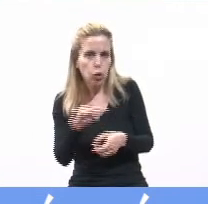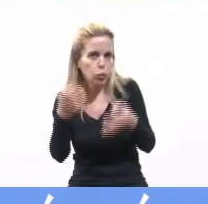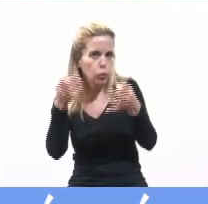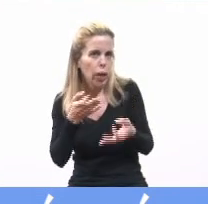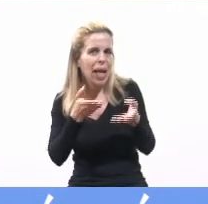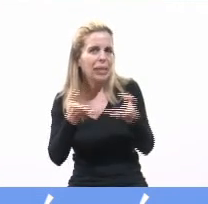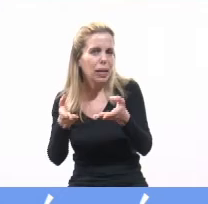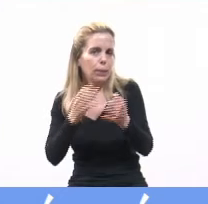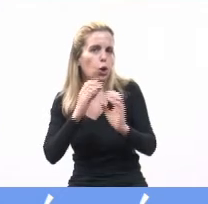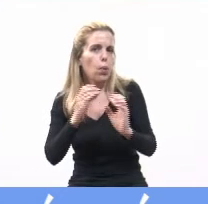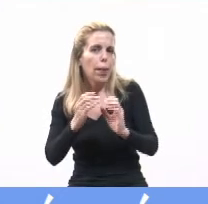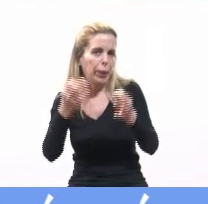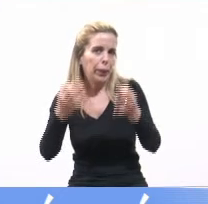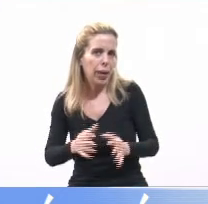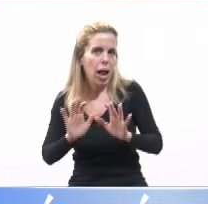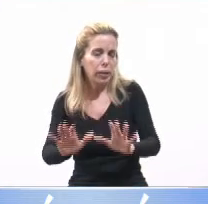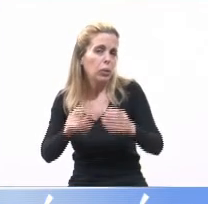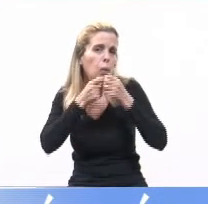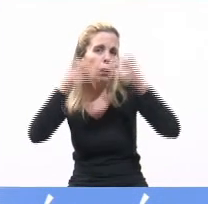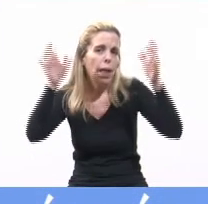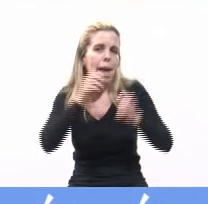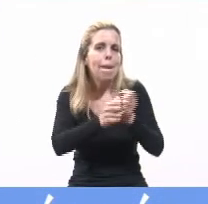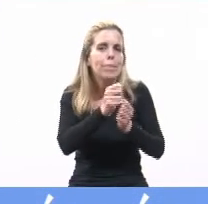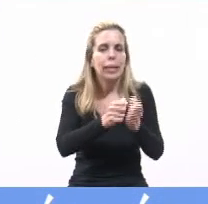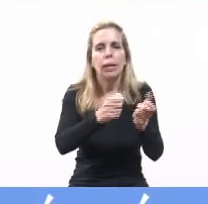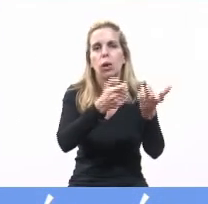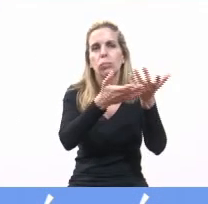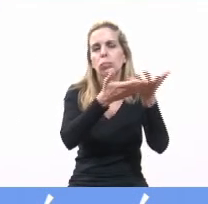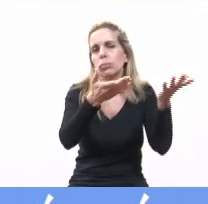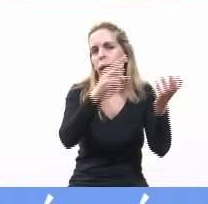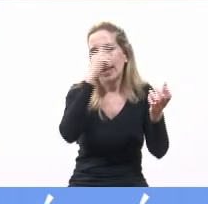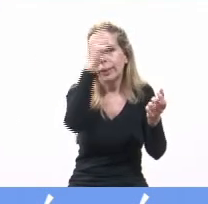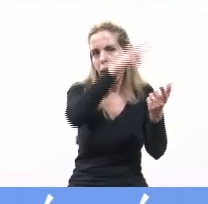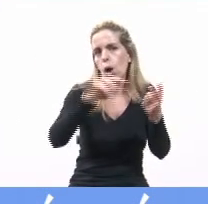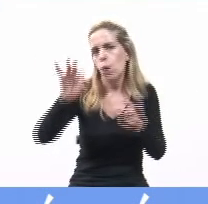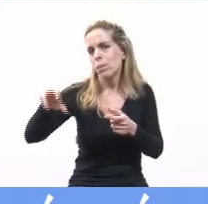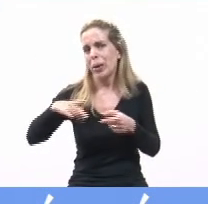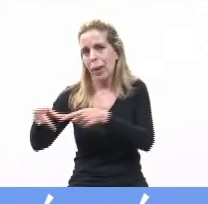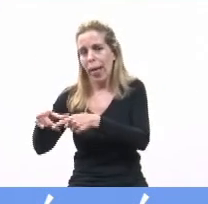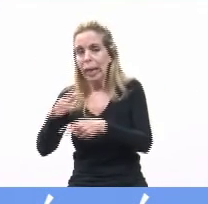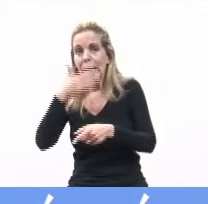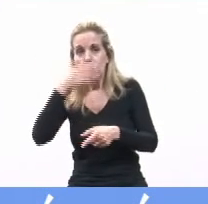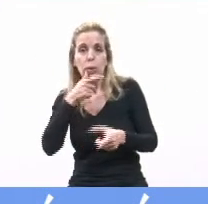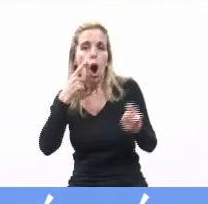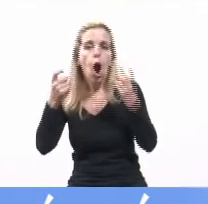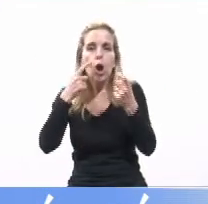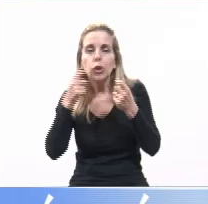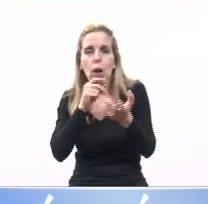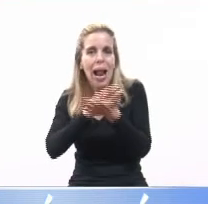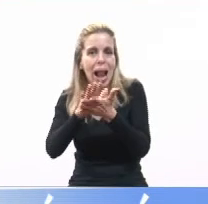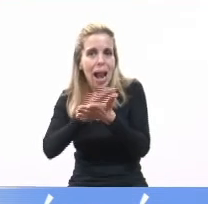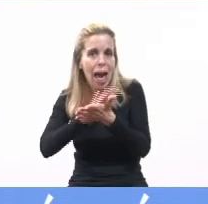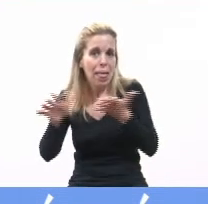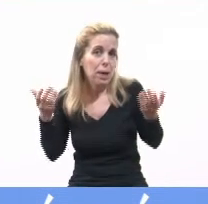digo, si el monopolio, aunque fuera estatal o privado, si no hay control y no hay capacidad de